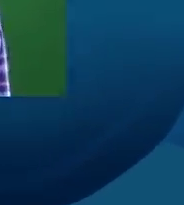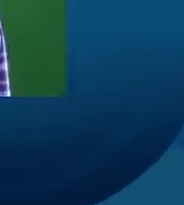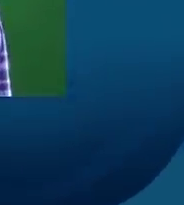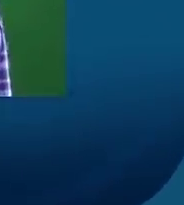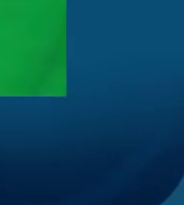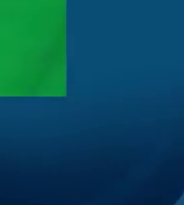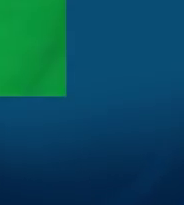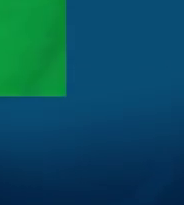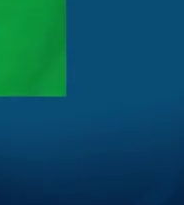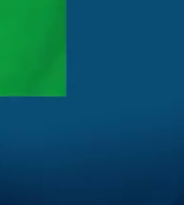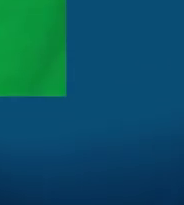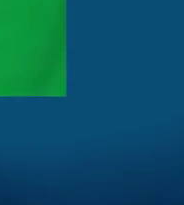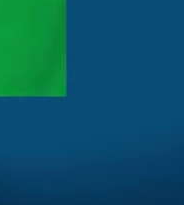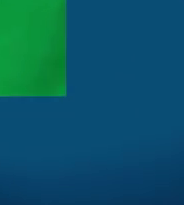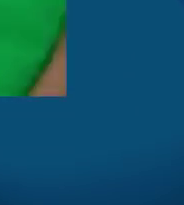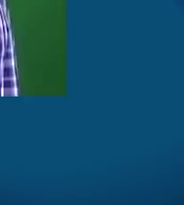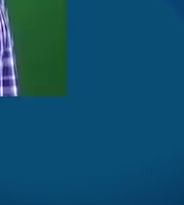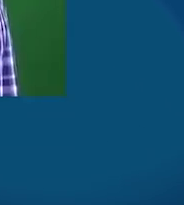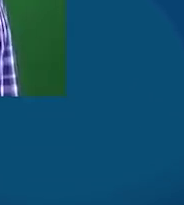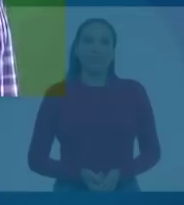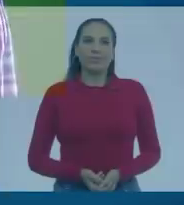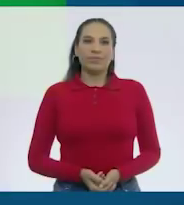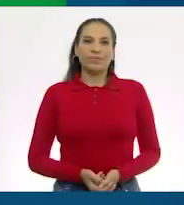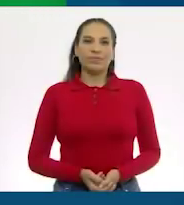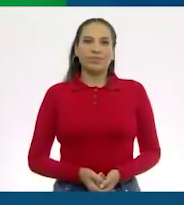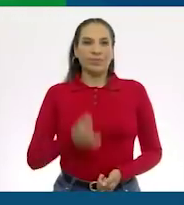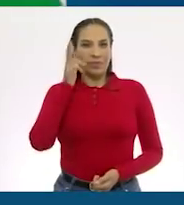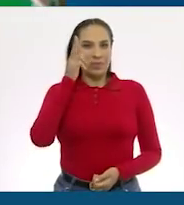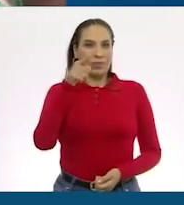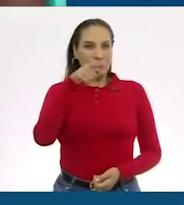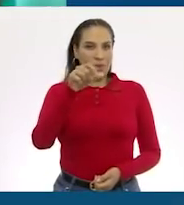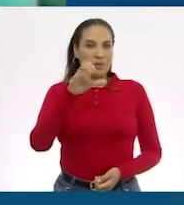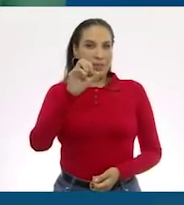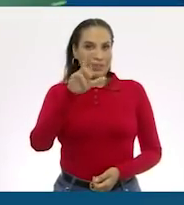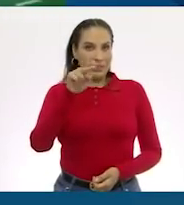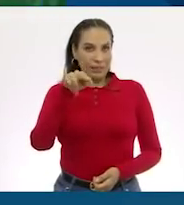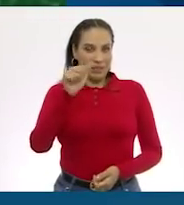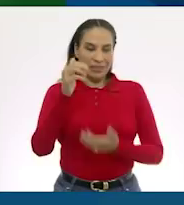Seguro tú eres Cristina. Pásale.